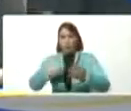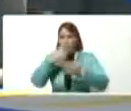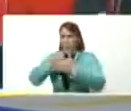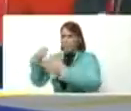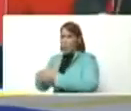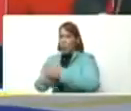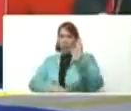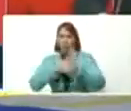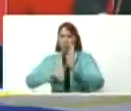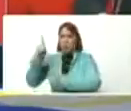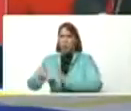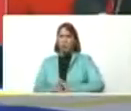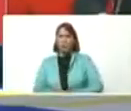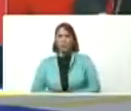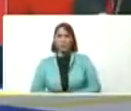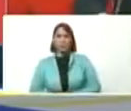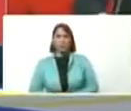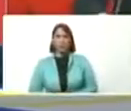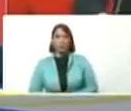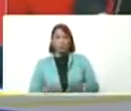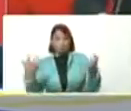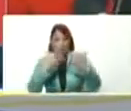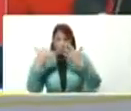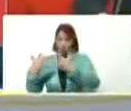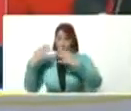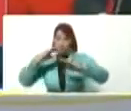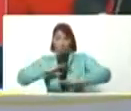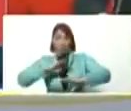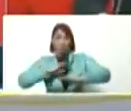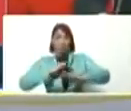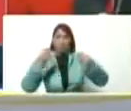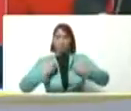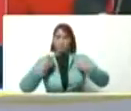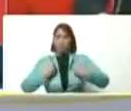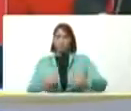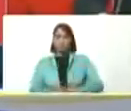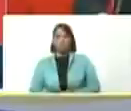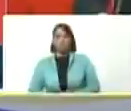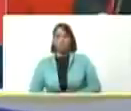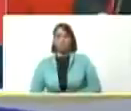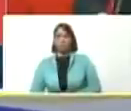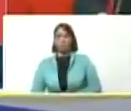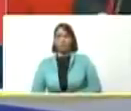por el desarrollo, en la batalla por el bienestar, por la vida.